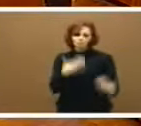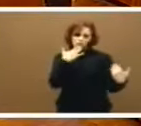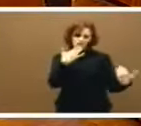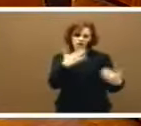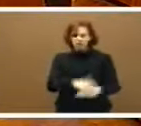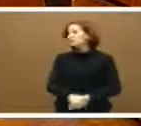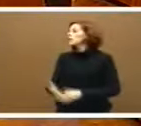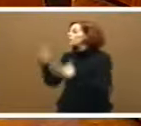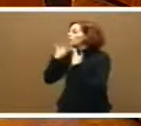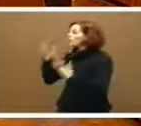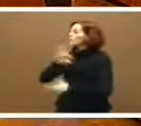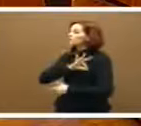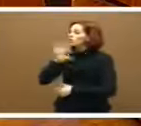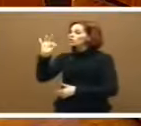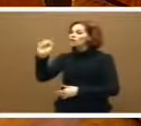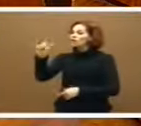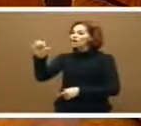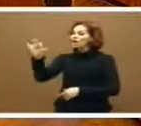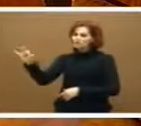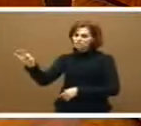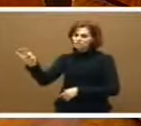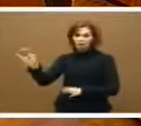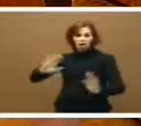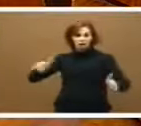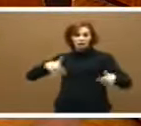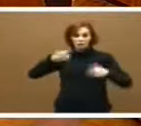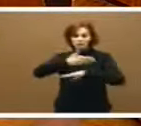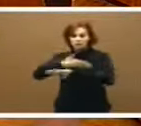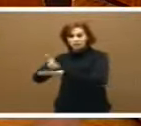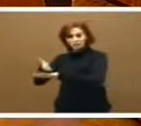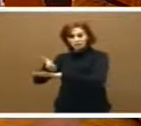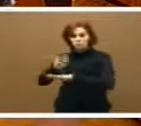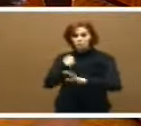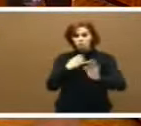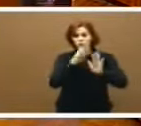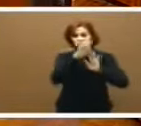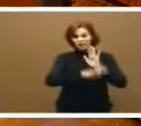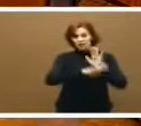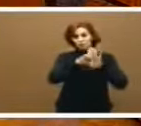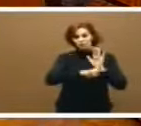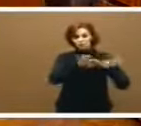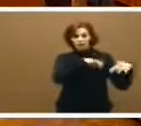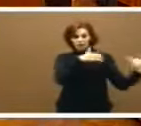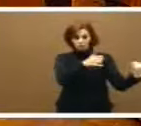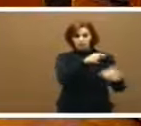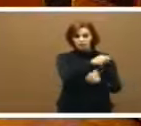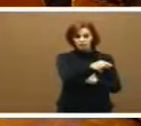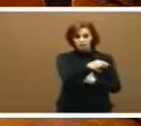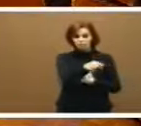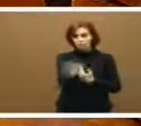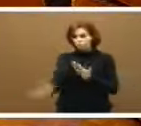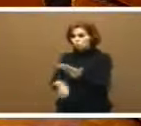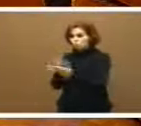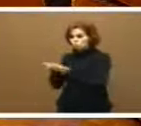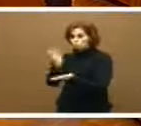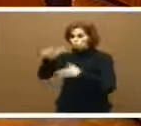Muchas gracias, señor Salas. Sin más, señorías, de conformidad con lo dispuesto en el reglamento de esta Cámara legislativa, someto a una